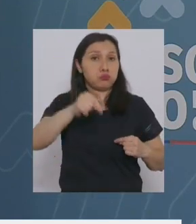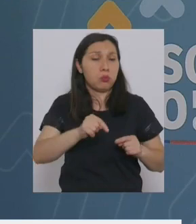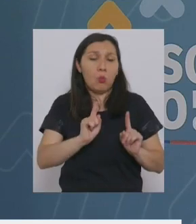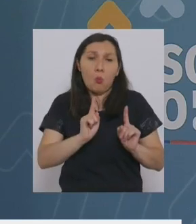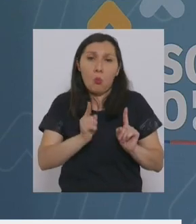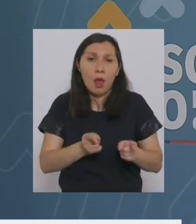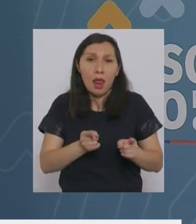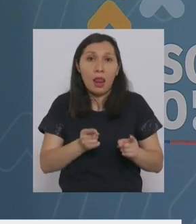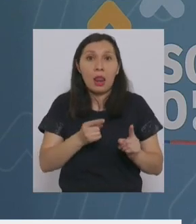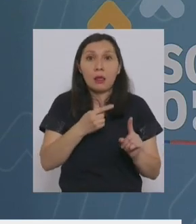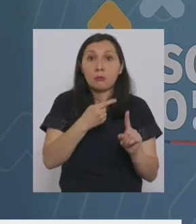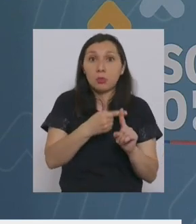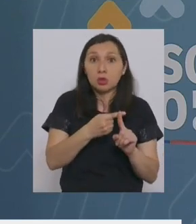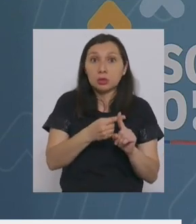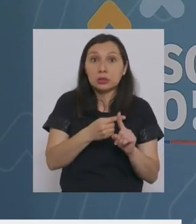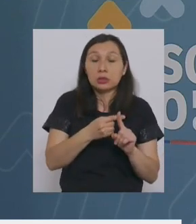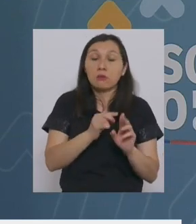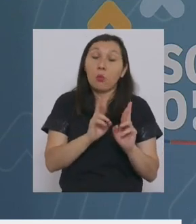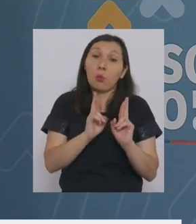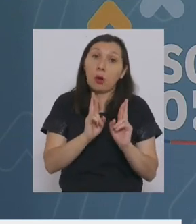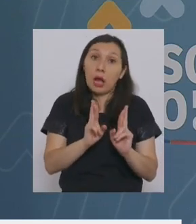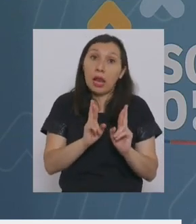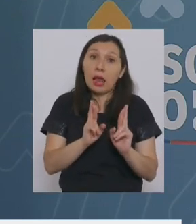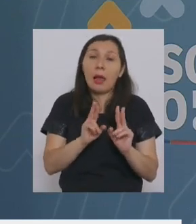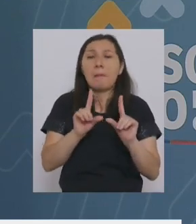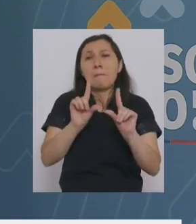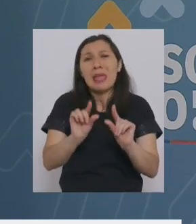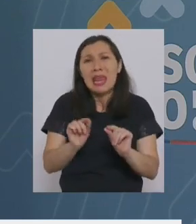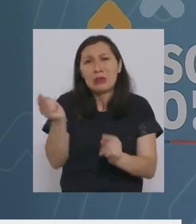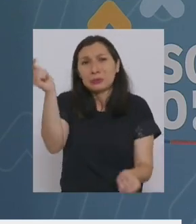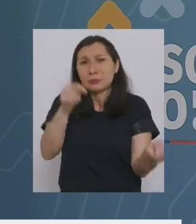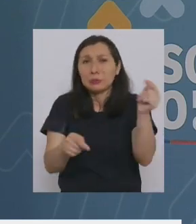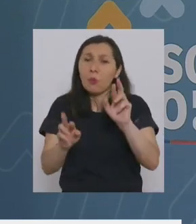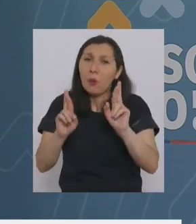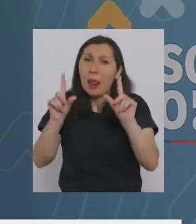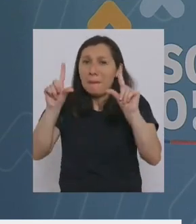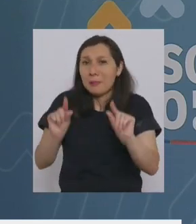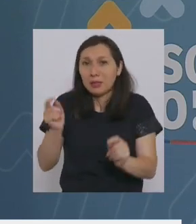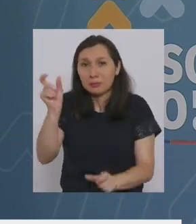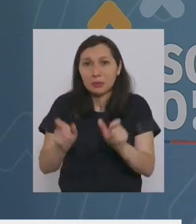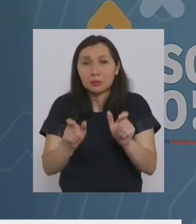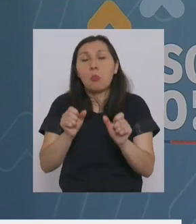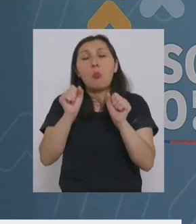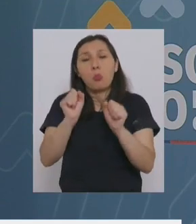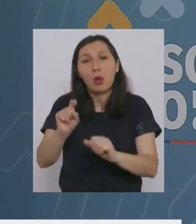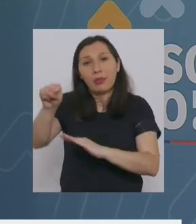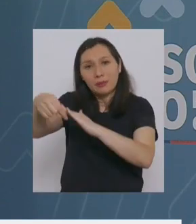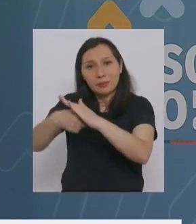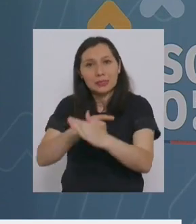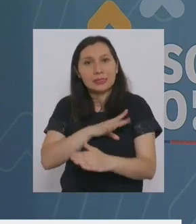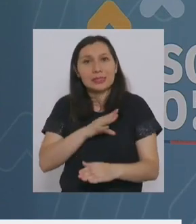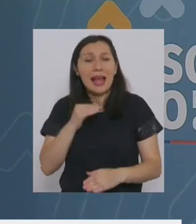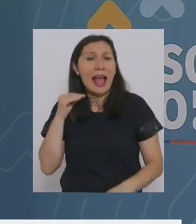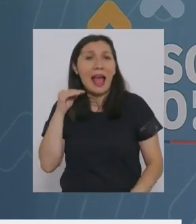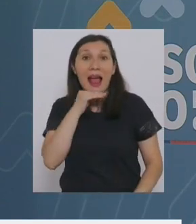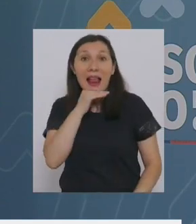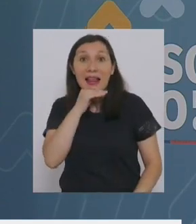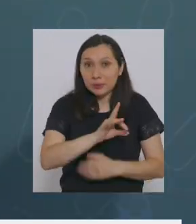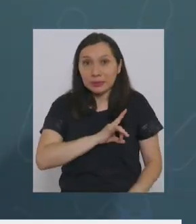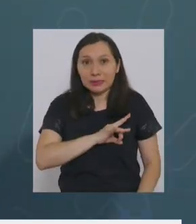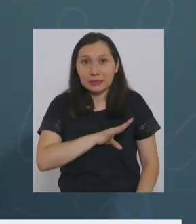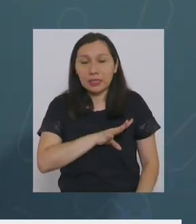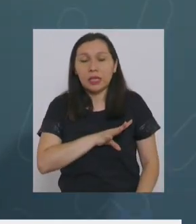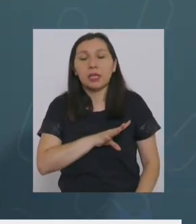sea realmente positivo y que esperamos que sean los menos posibles, va a poder entrar pero entra inmediatamente a